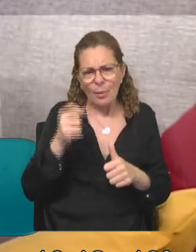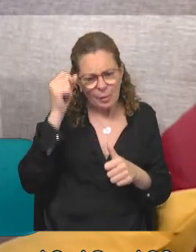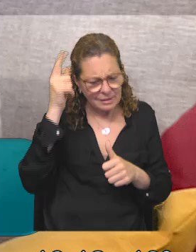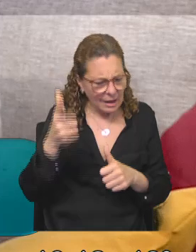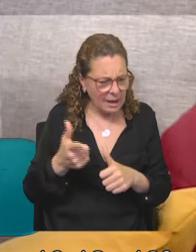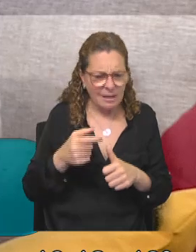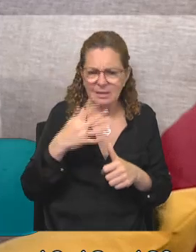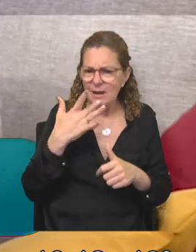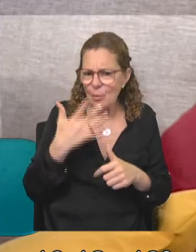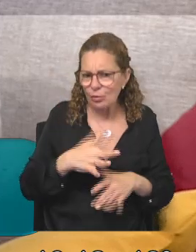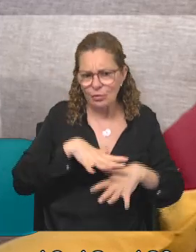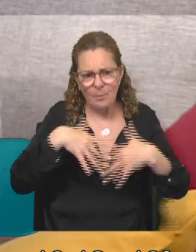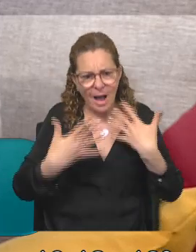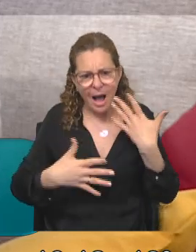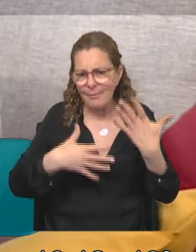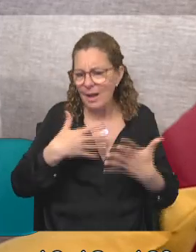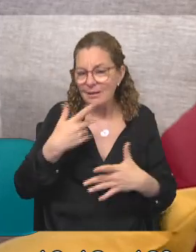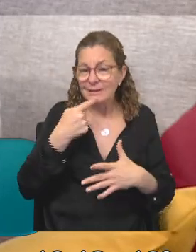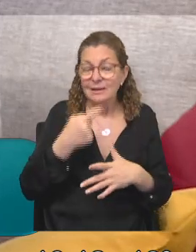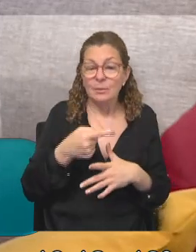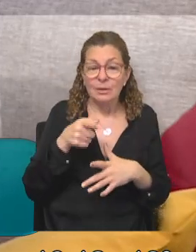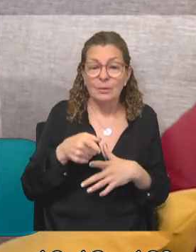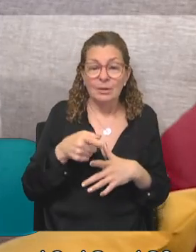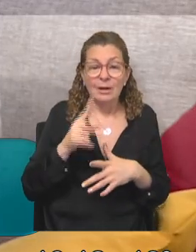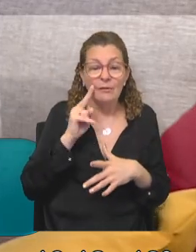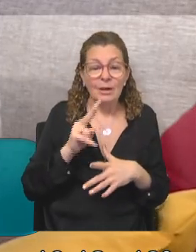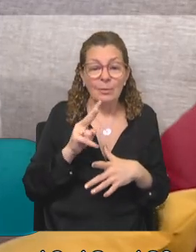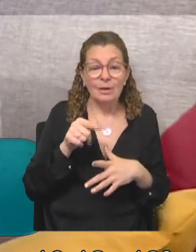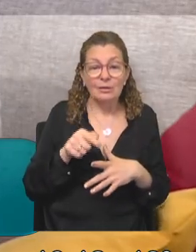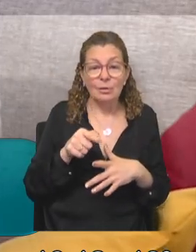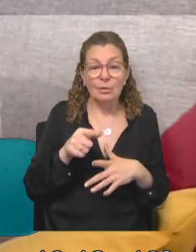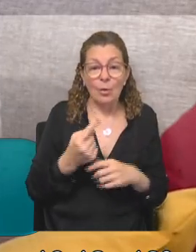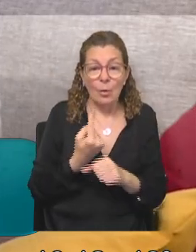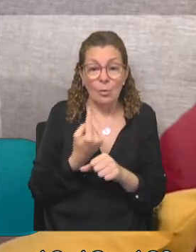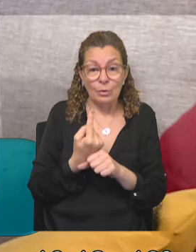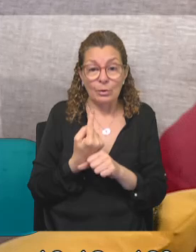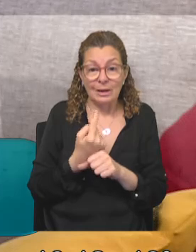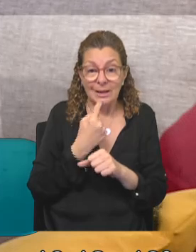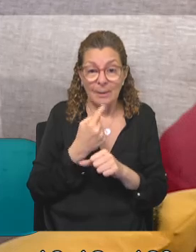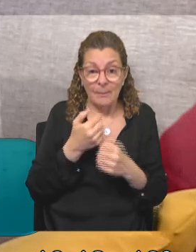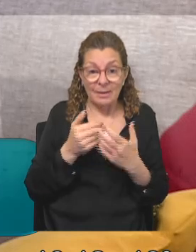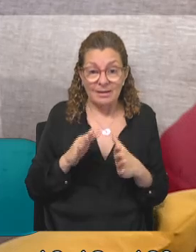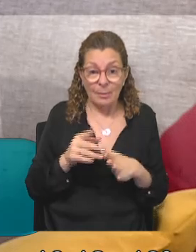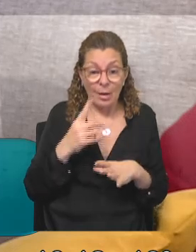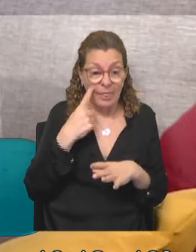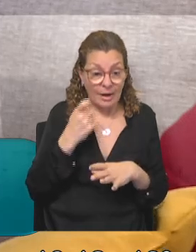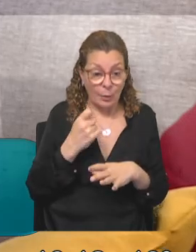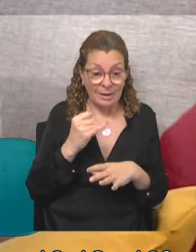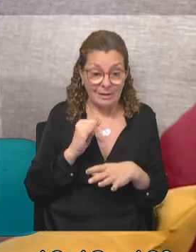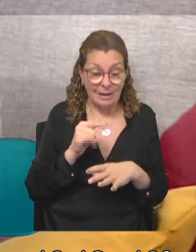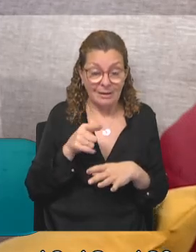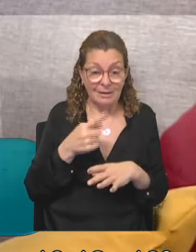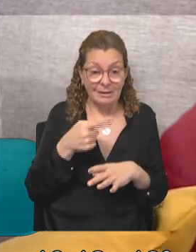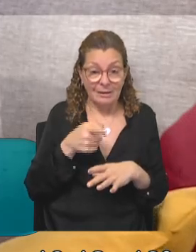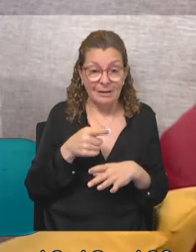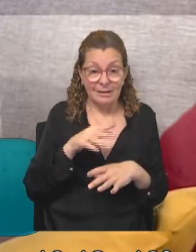inteligentes, que son brillantes, etcétera, etcétera. Y vemos que en esto del síndrome del impostor, una de las causas que comenzamos a identificar es que si